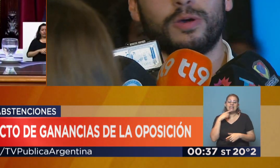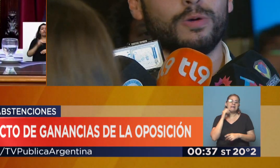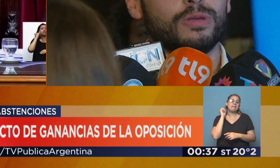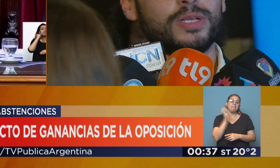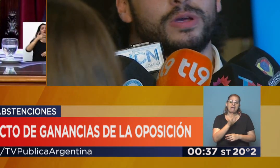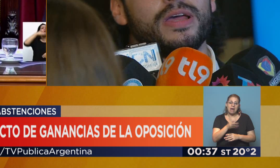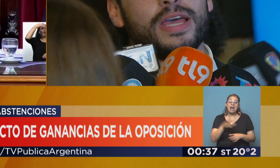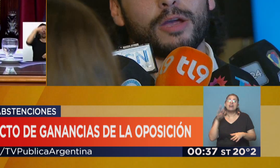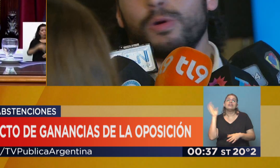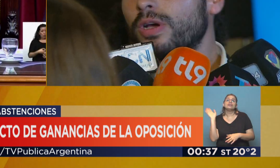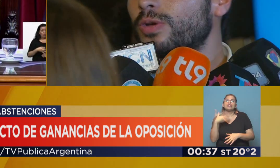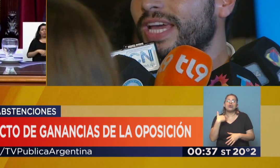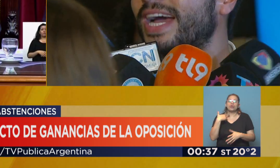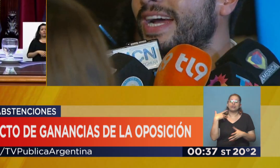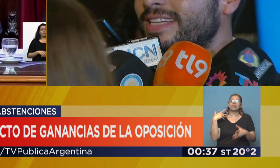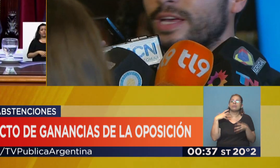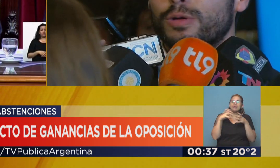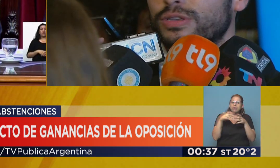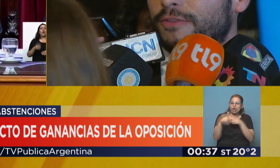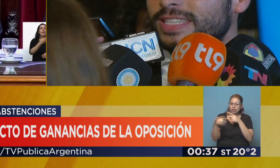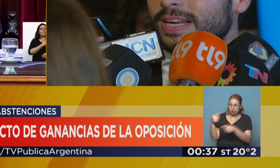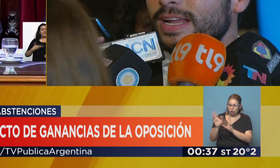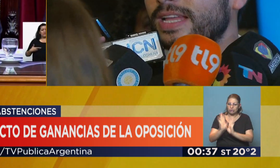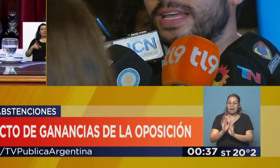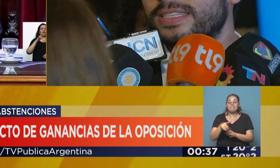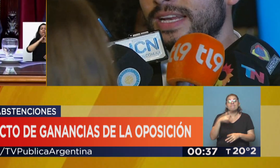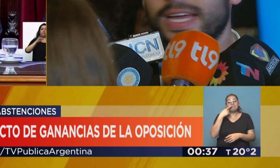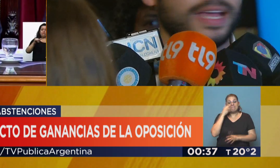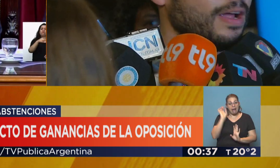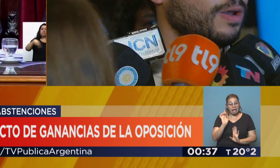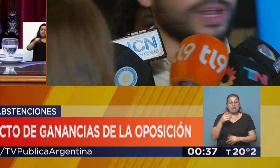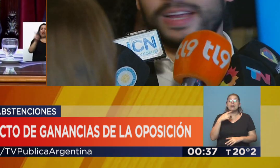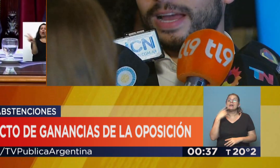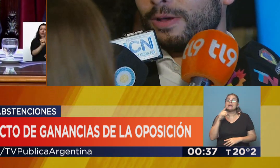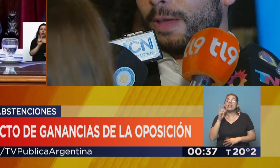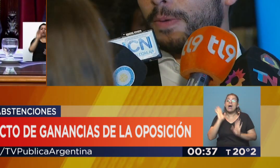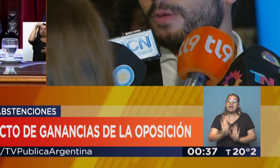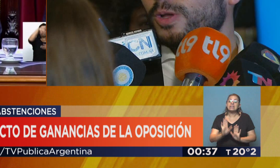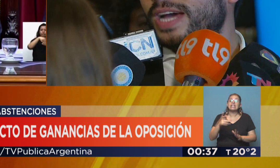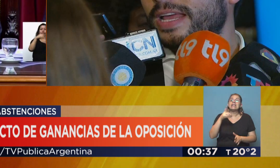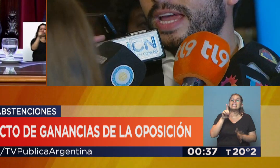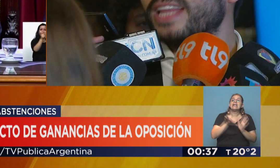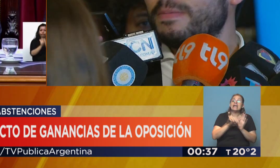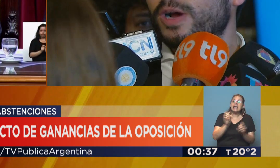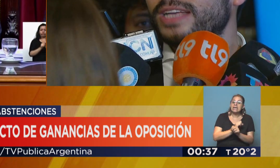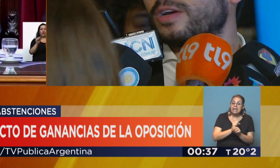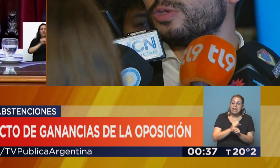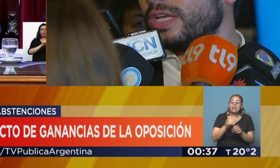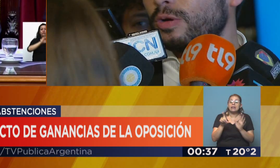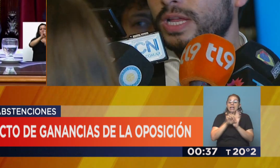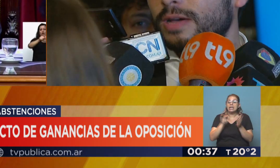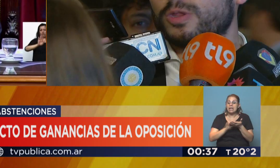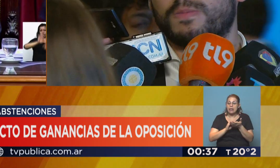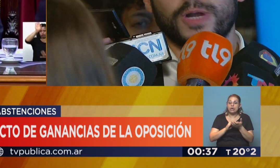desestabilizadores a todos juntos. Por eso es curioso que caiga en ese discurso fácil de decir que los legisladores, por votar en democracia